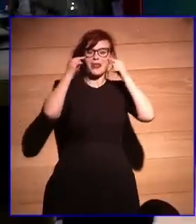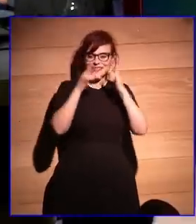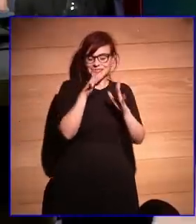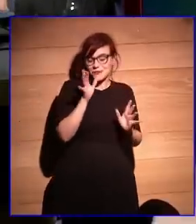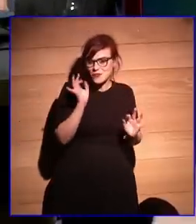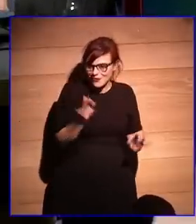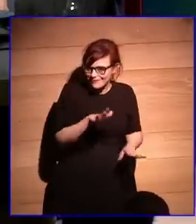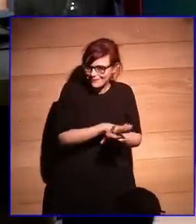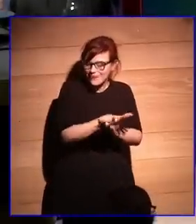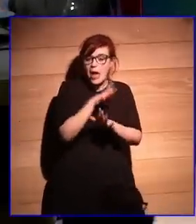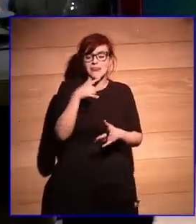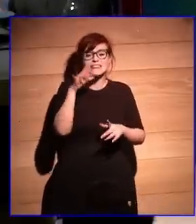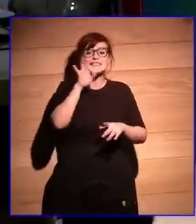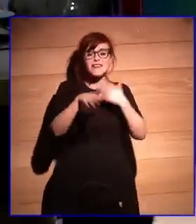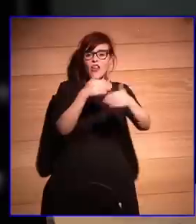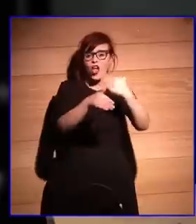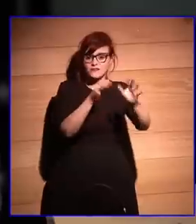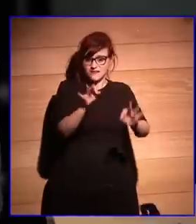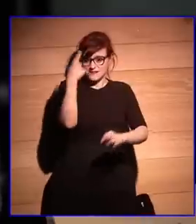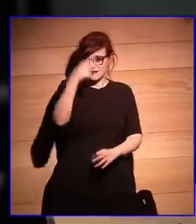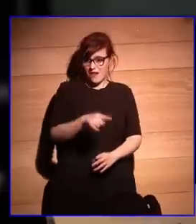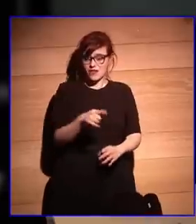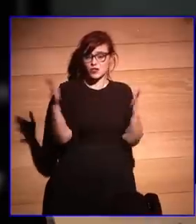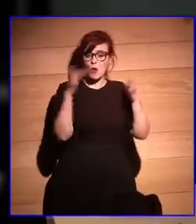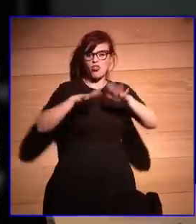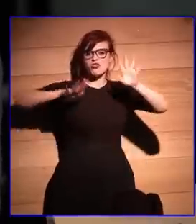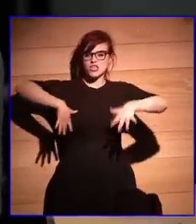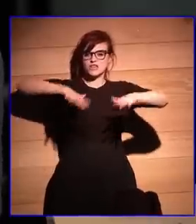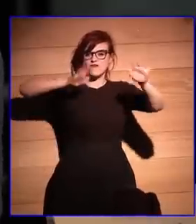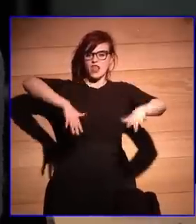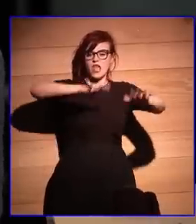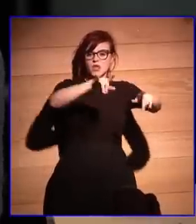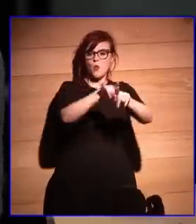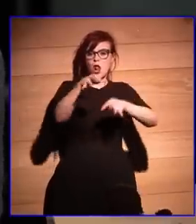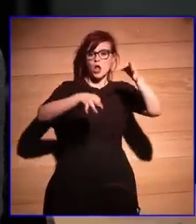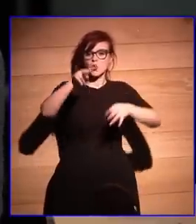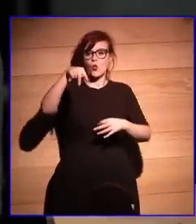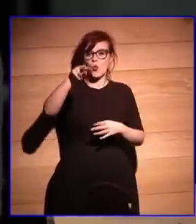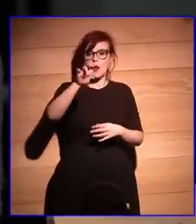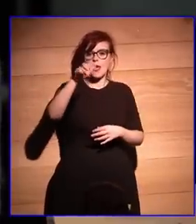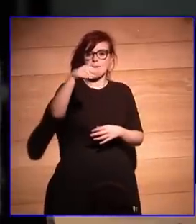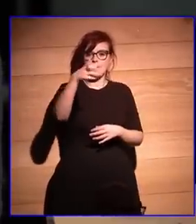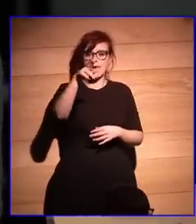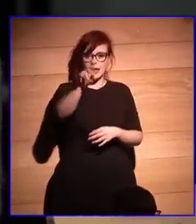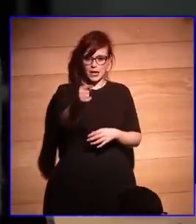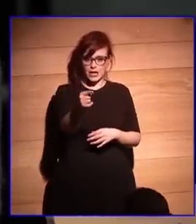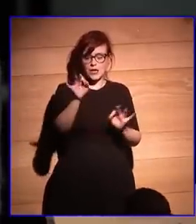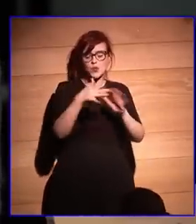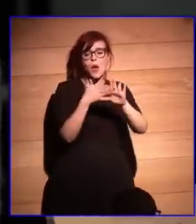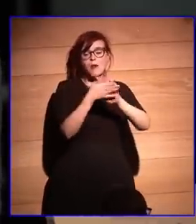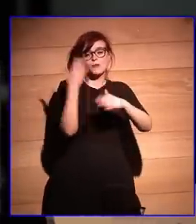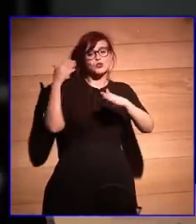son... Y a veces es cuestión de siglos. Quiero decir que esos enormes... desfiles como el de Nuremberg que rodaba Leni Riefenstahl, de la que ya